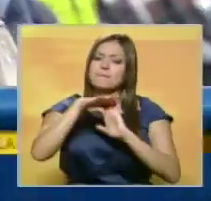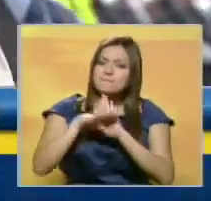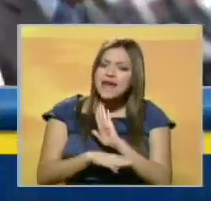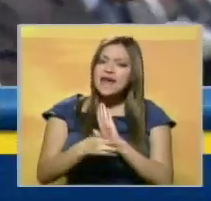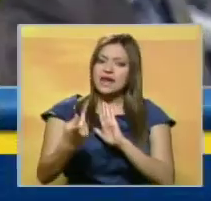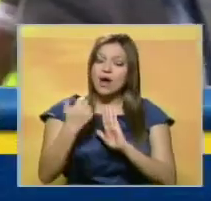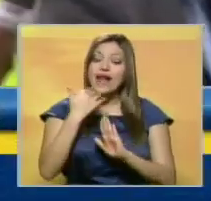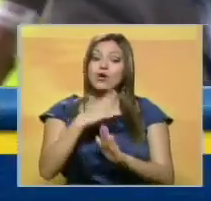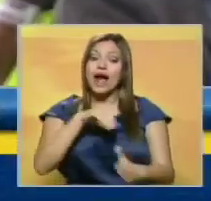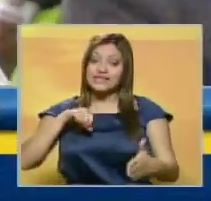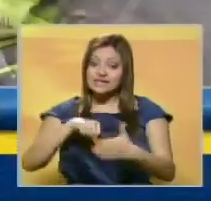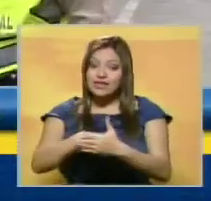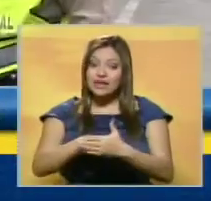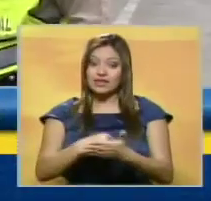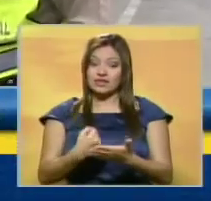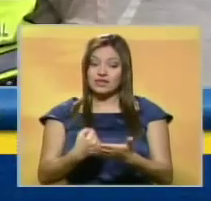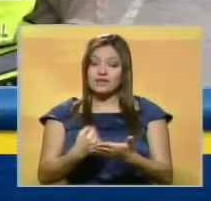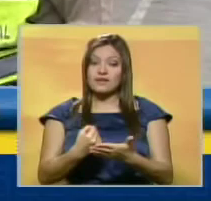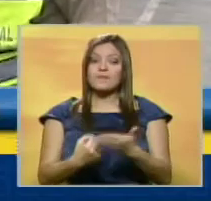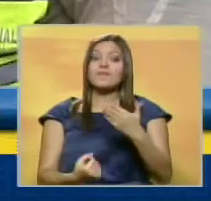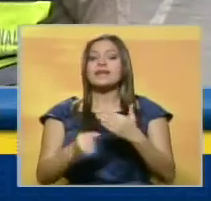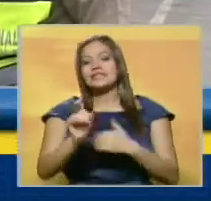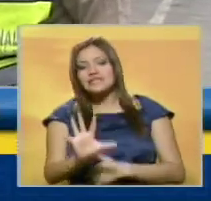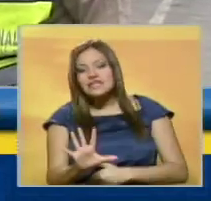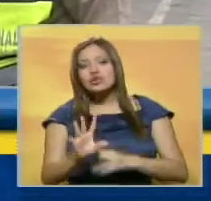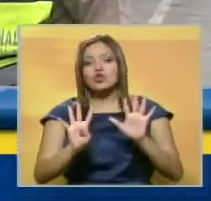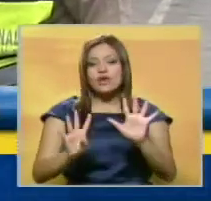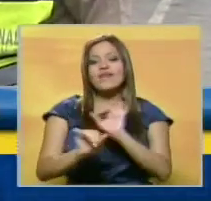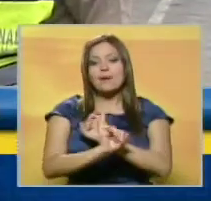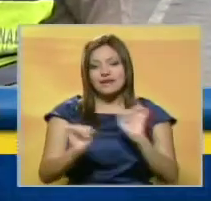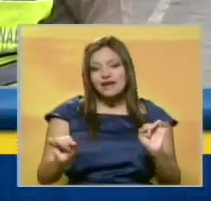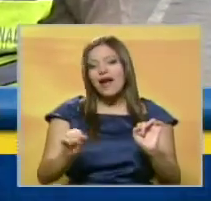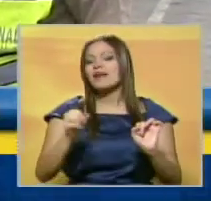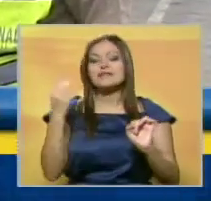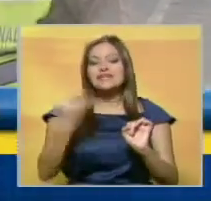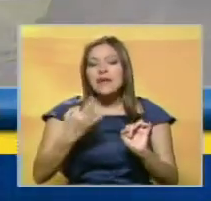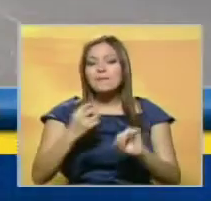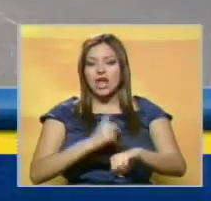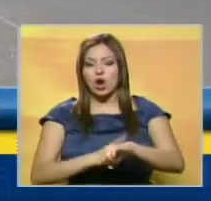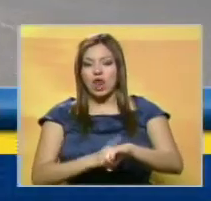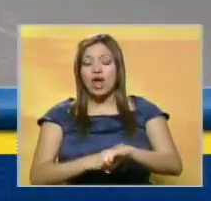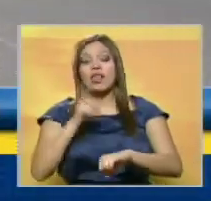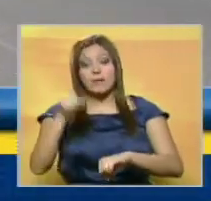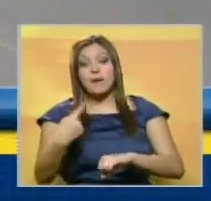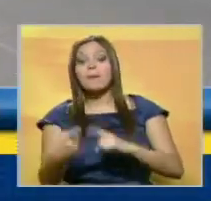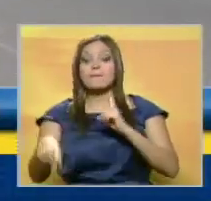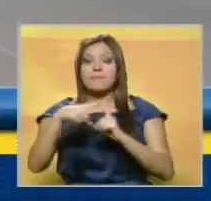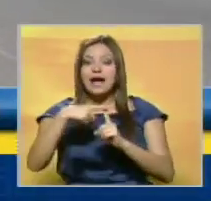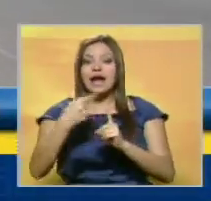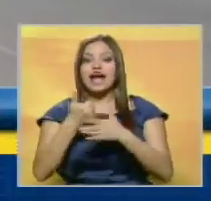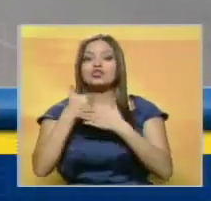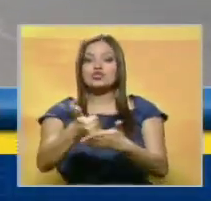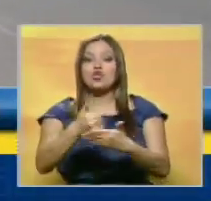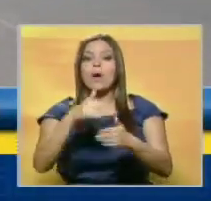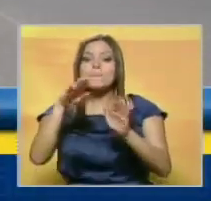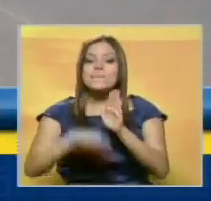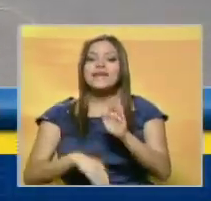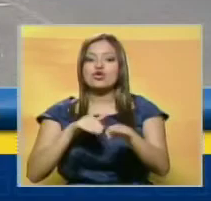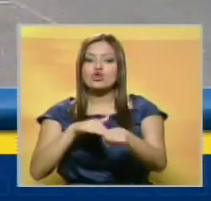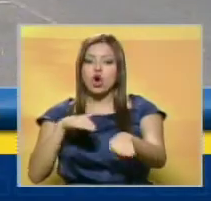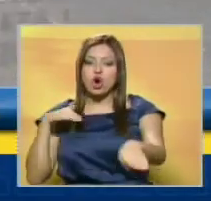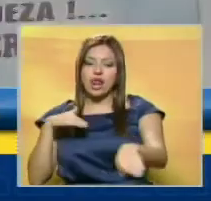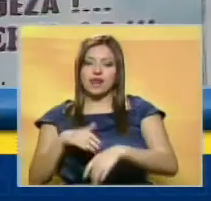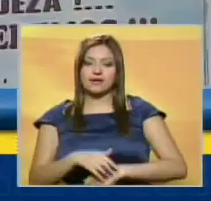el riesgo de accidentes que ocurren entre las 5 y las 9 de la mañana y además para aliviar el congestionamiento vial en la hora